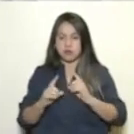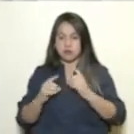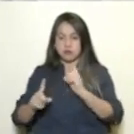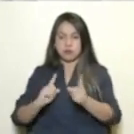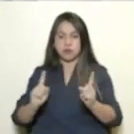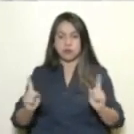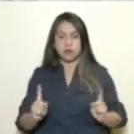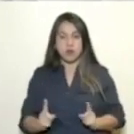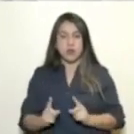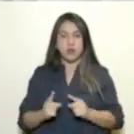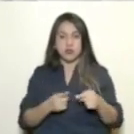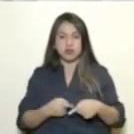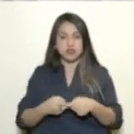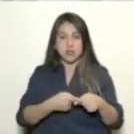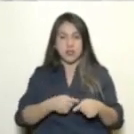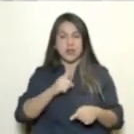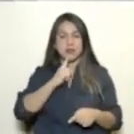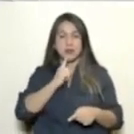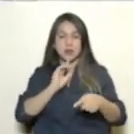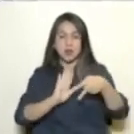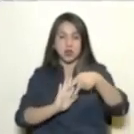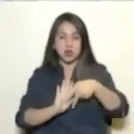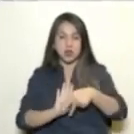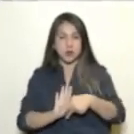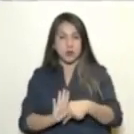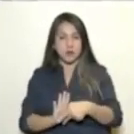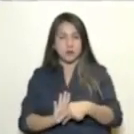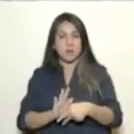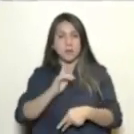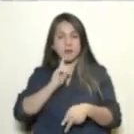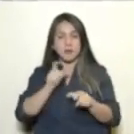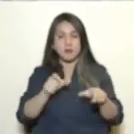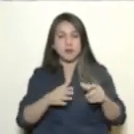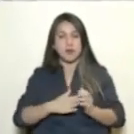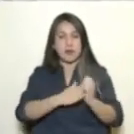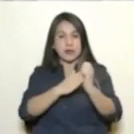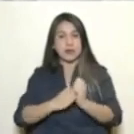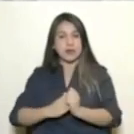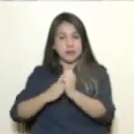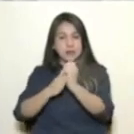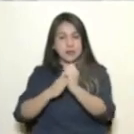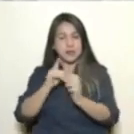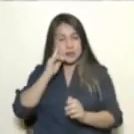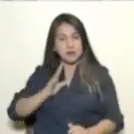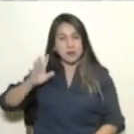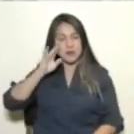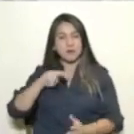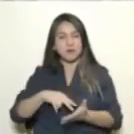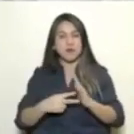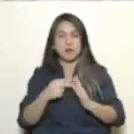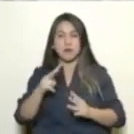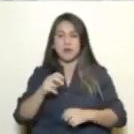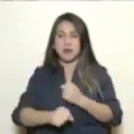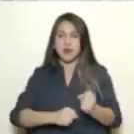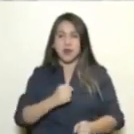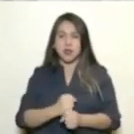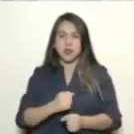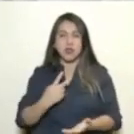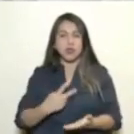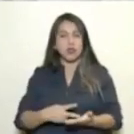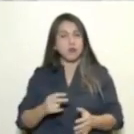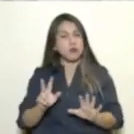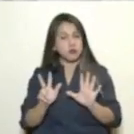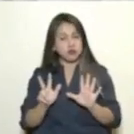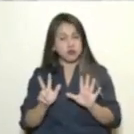esa sociedad tiene normas y tiene dirigentes. Fíjese usted cuando se produce la crisis del año